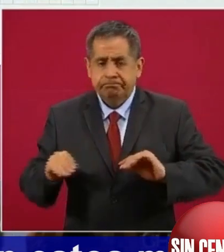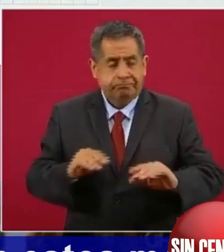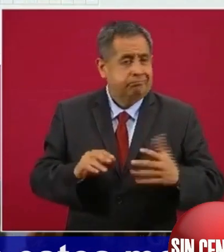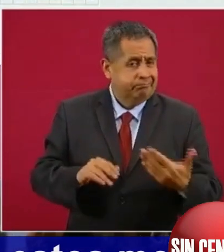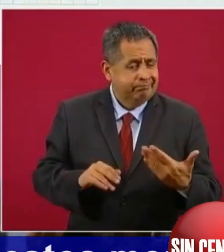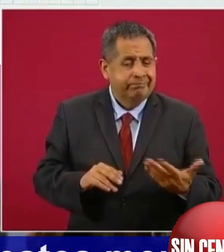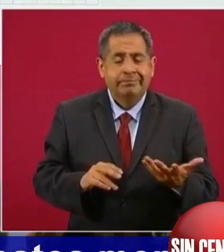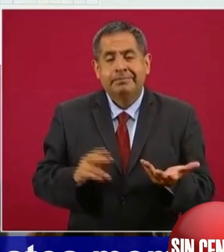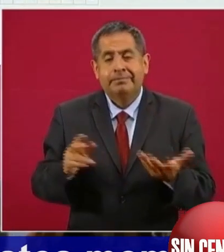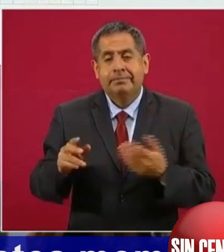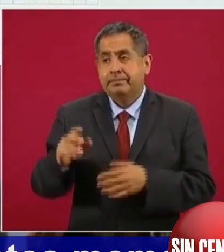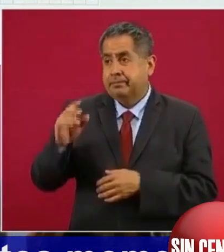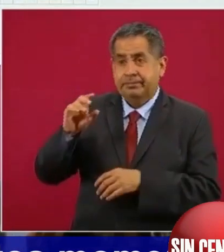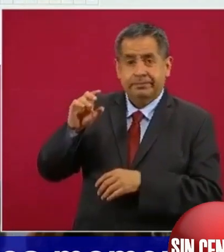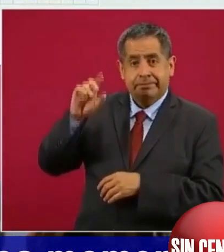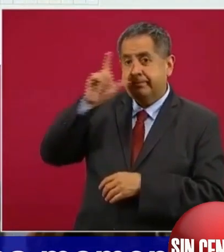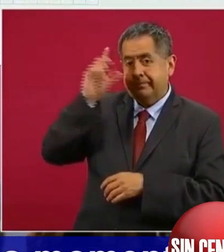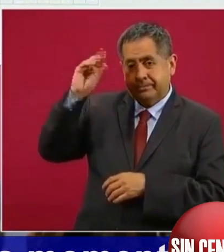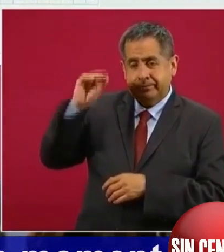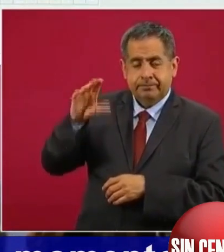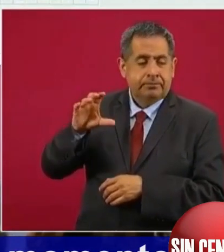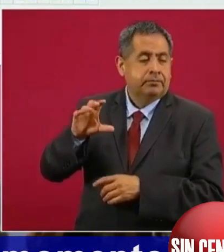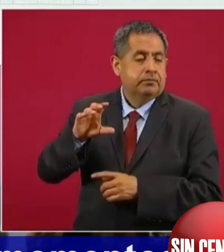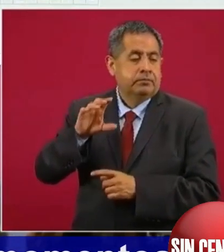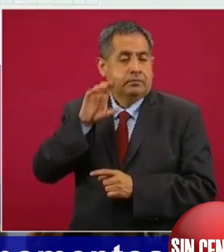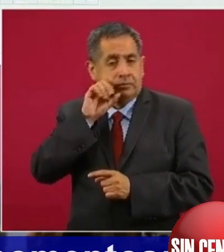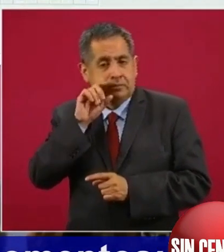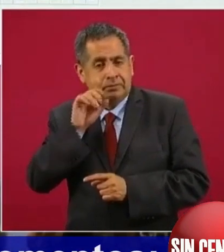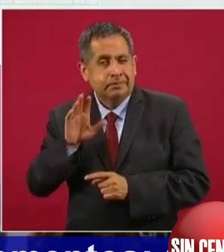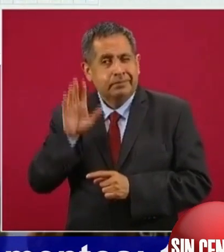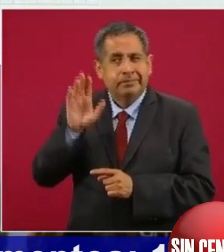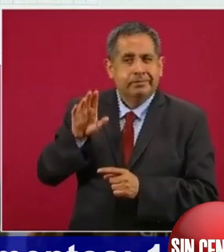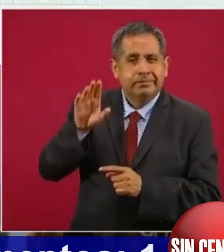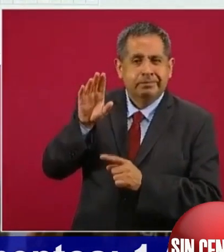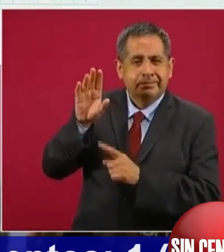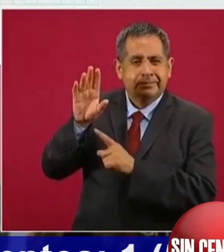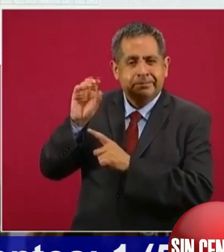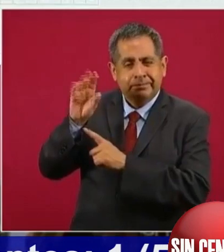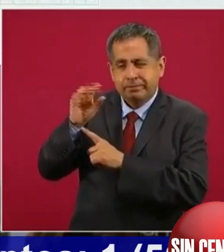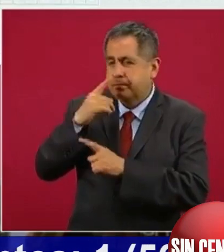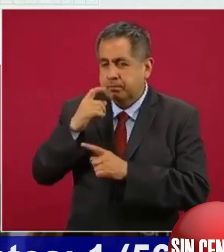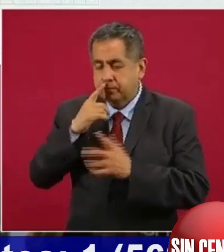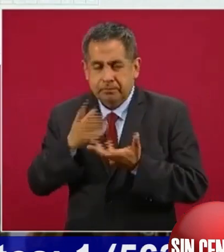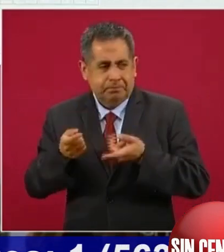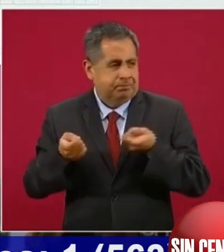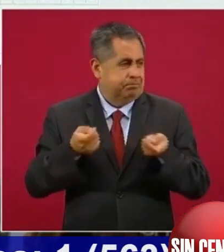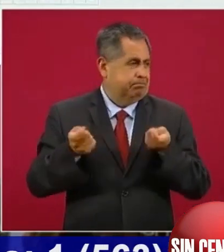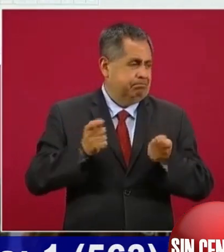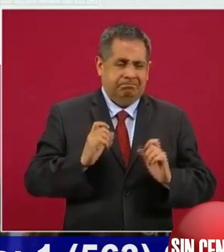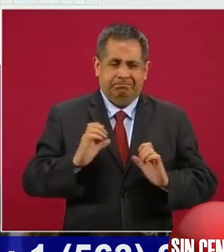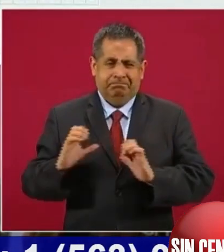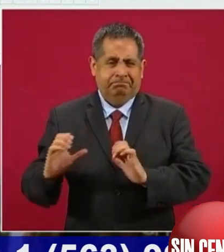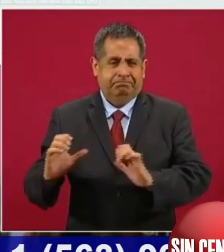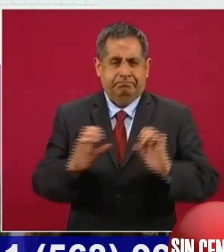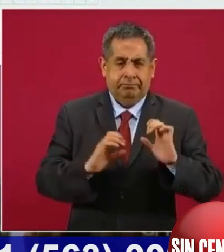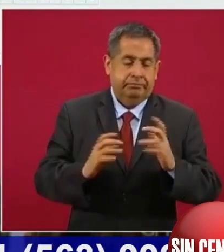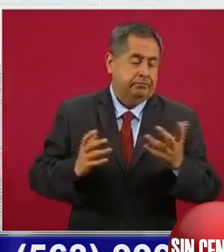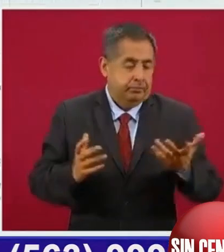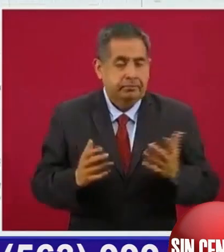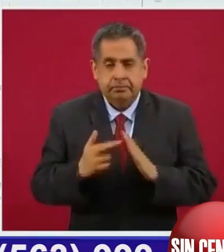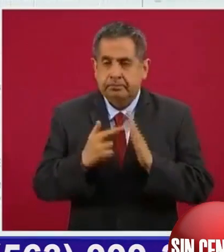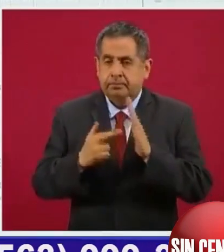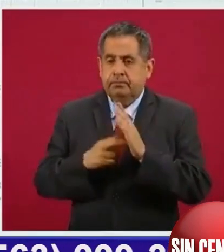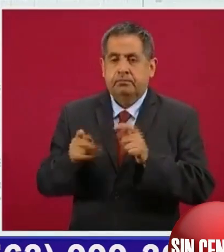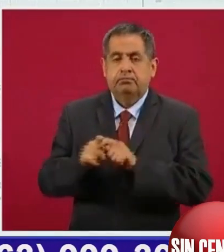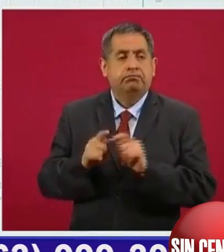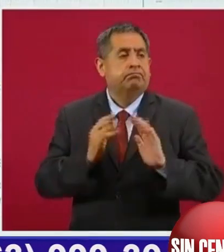semáforo naranja, pudieran corresponder al semáforo rojo. Hemos procurado que haya una regulación importante